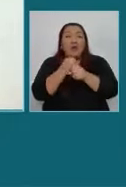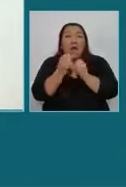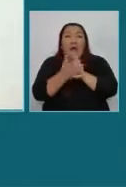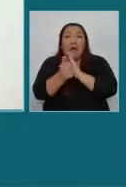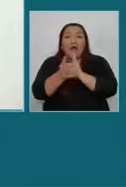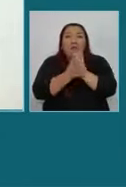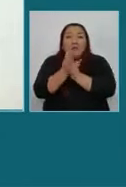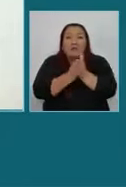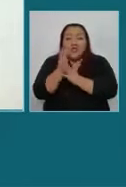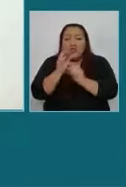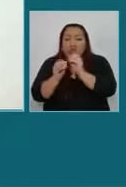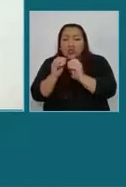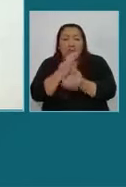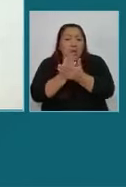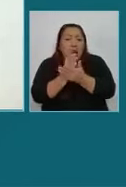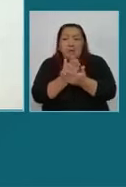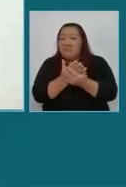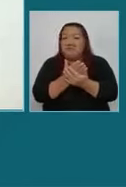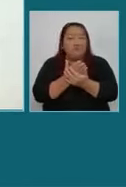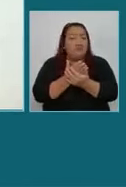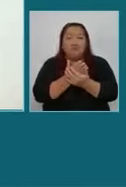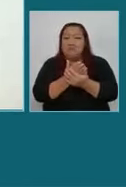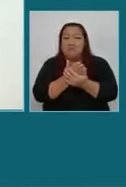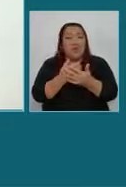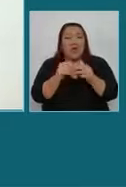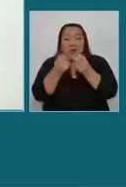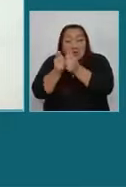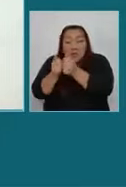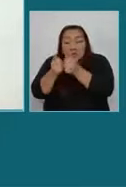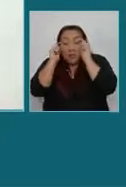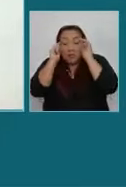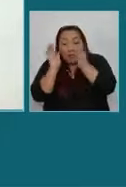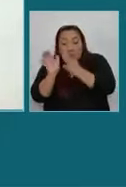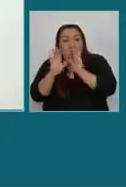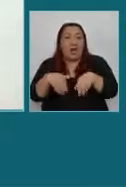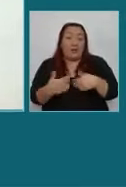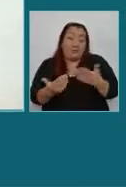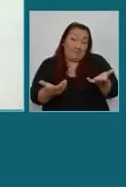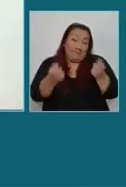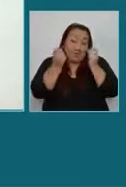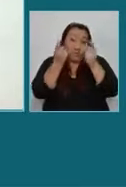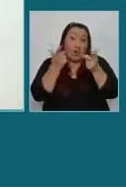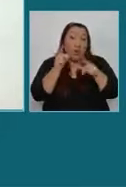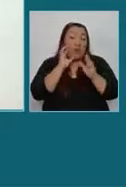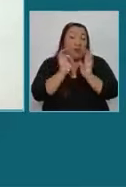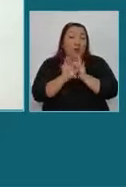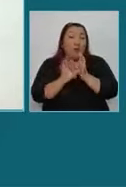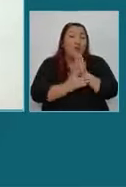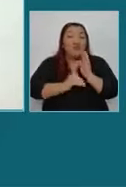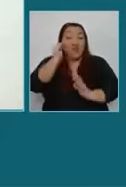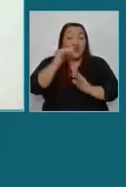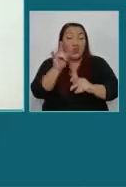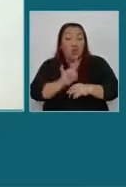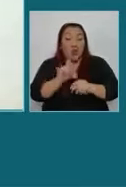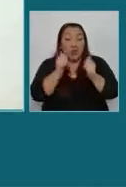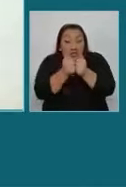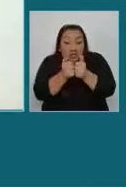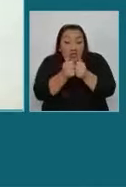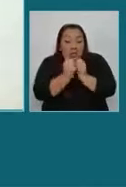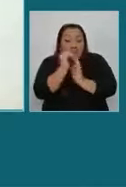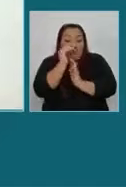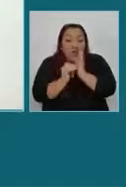para resolver problemas e interacciones sociales. Algo que no debería sorprendernos, cuanto más abusamos de nuestras pantallas, menor